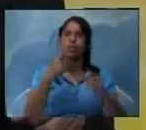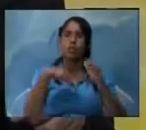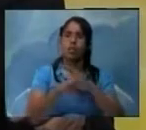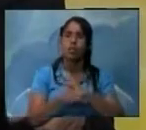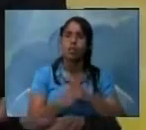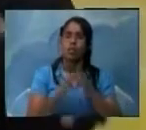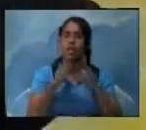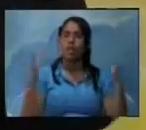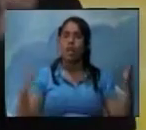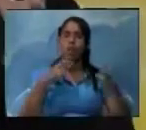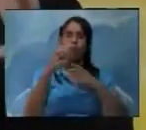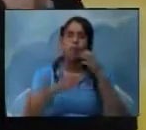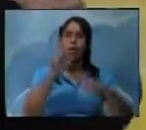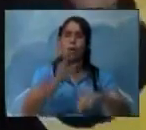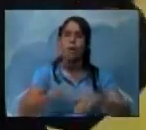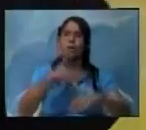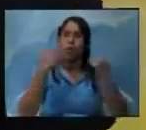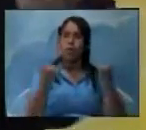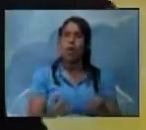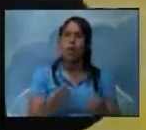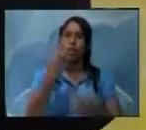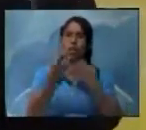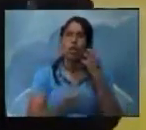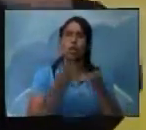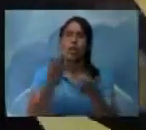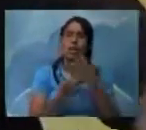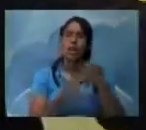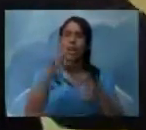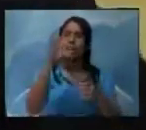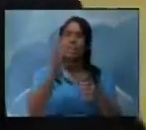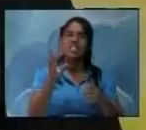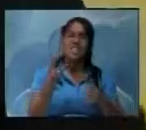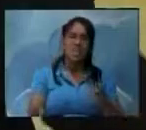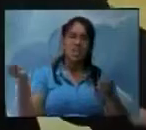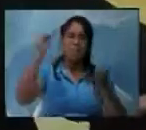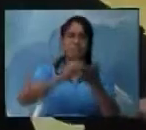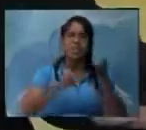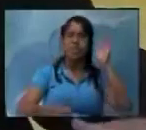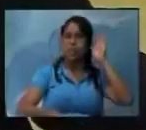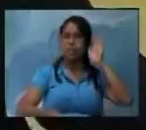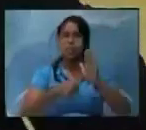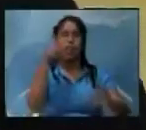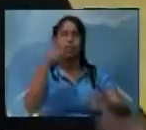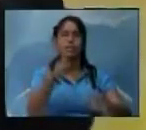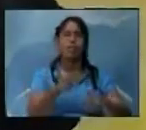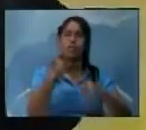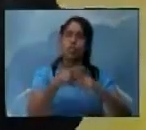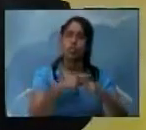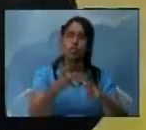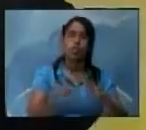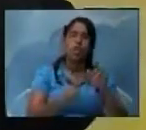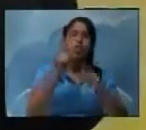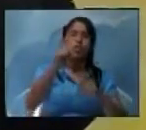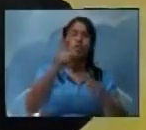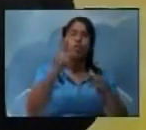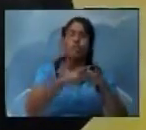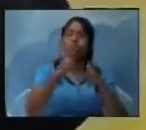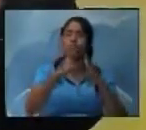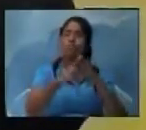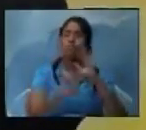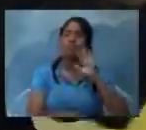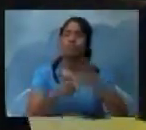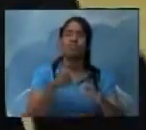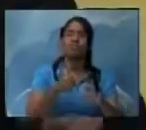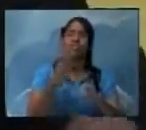llevar un gran problema, porque ahora el horno se los voy a calentar 7 veces más. Lunes, martes, miércoles,